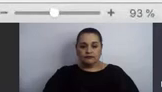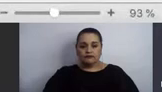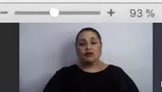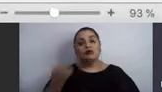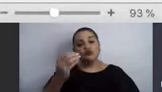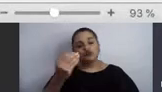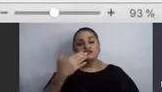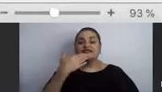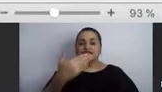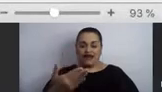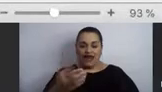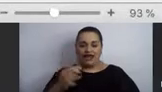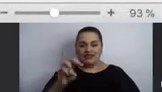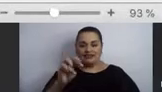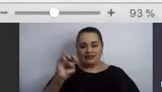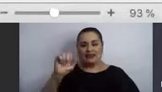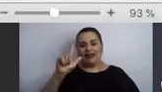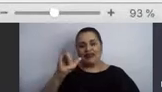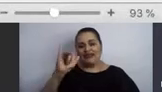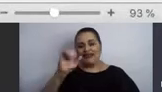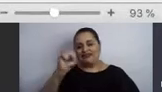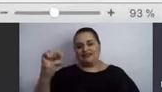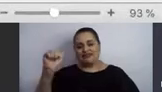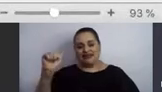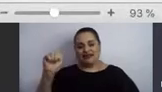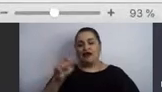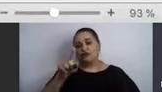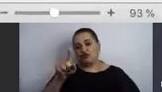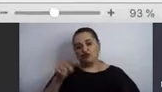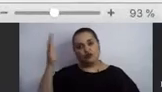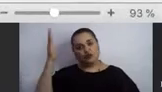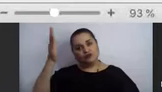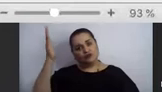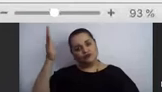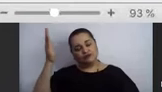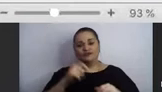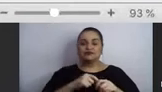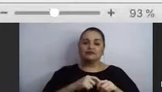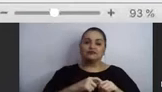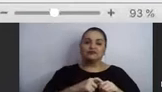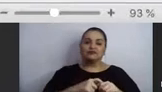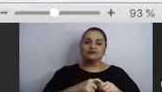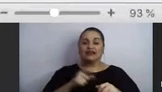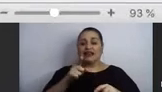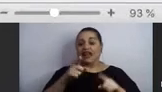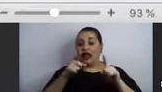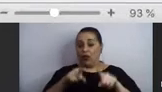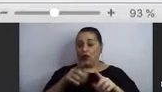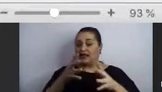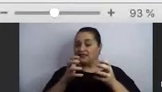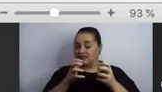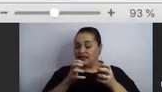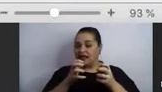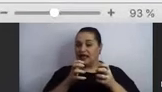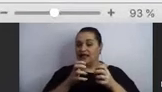Muchísimas gracias, doña Melisa, por su intervención, de la cual quisiera